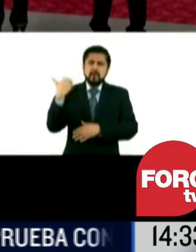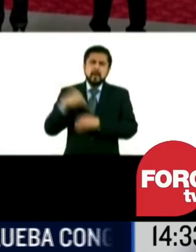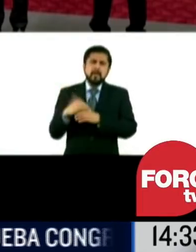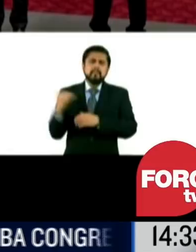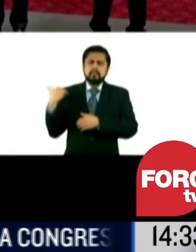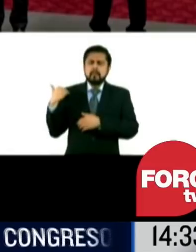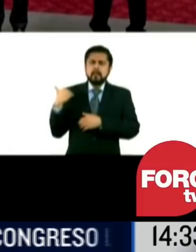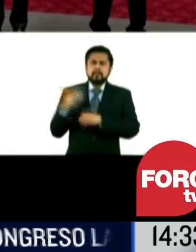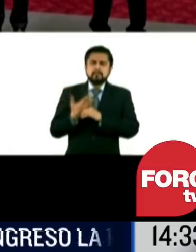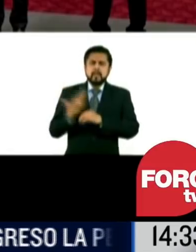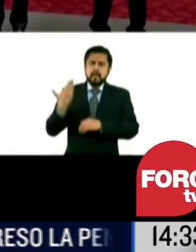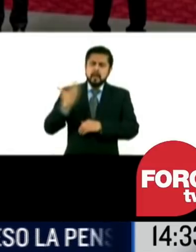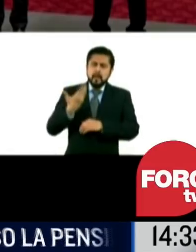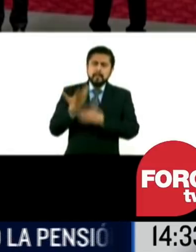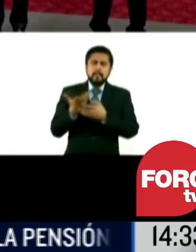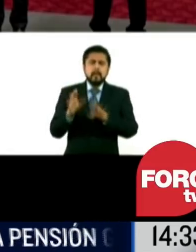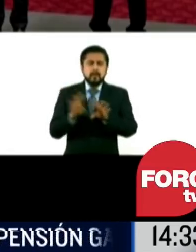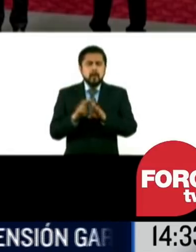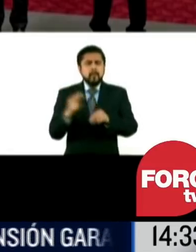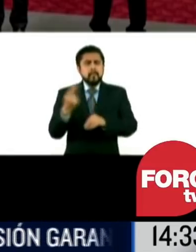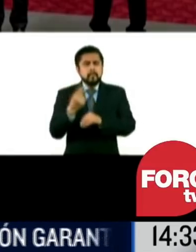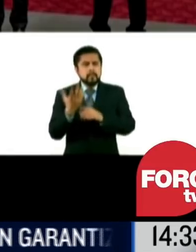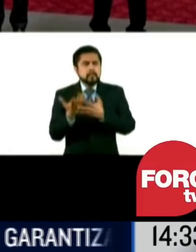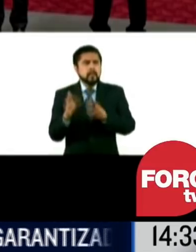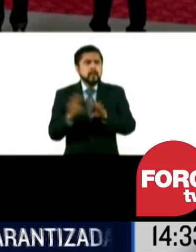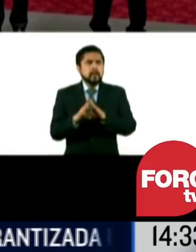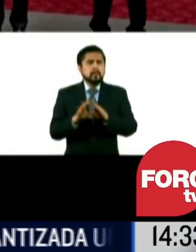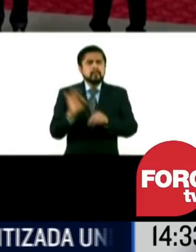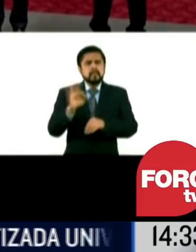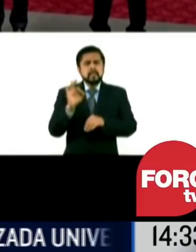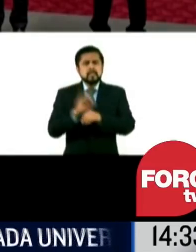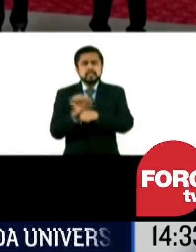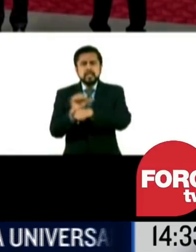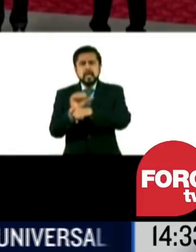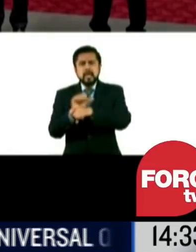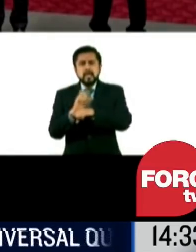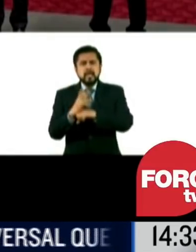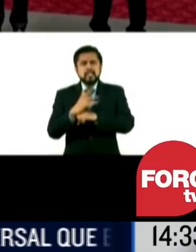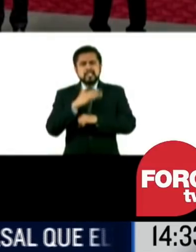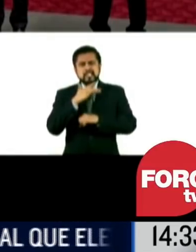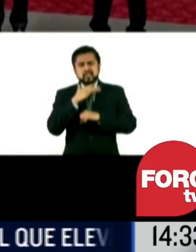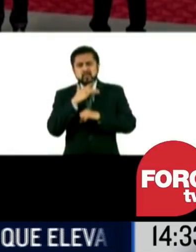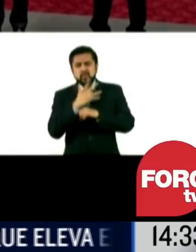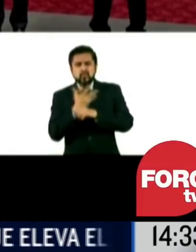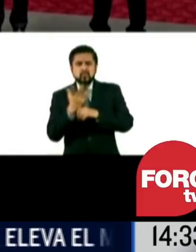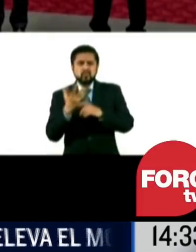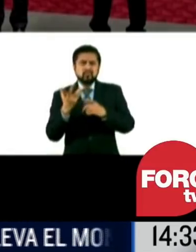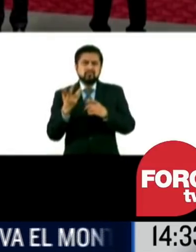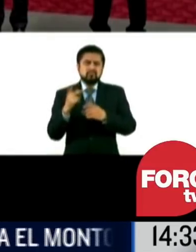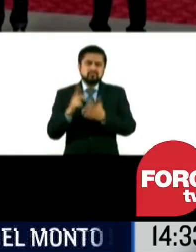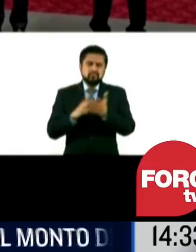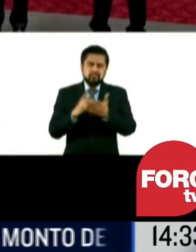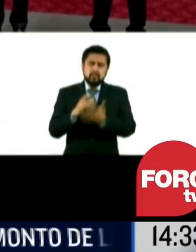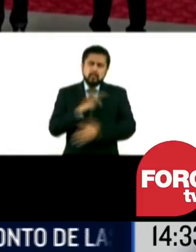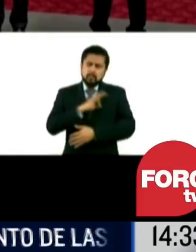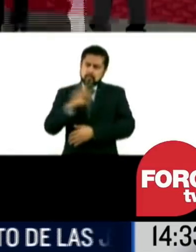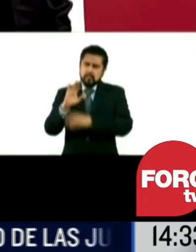porque a veces no es responsabilidad de ellos no pasar la verificación y pues había una multa importante.